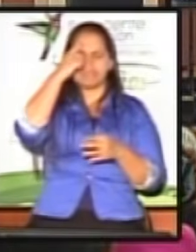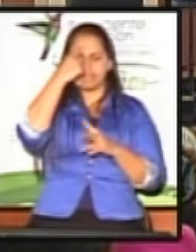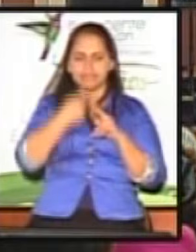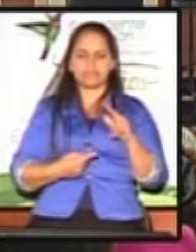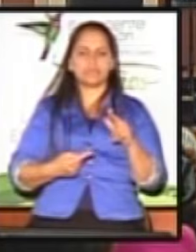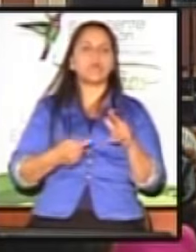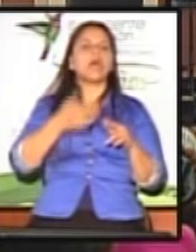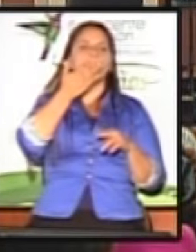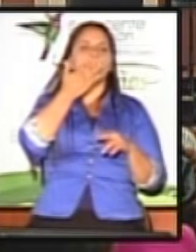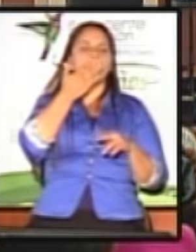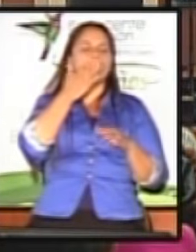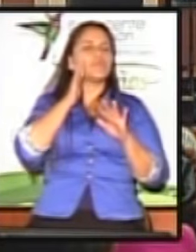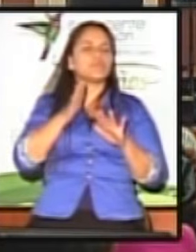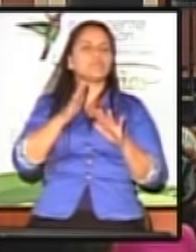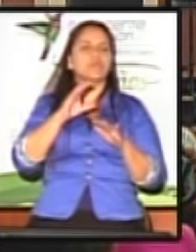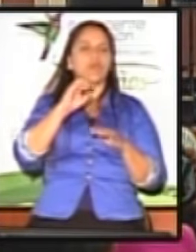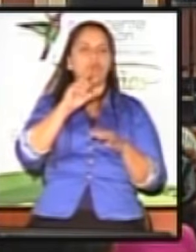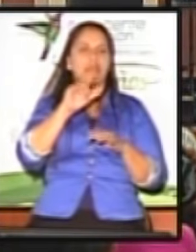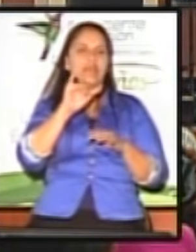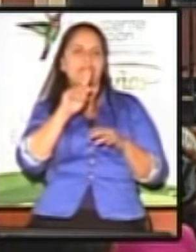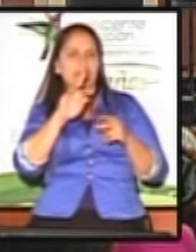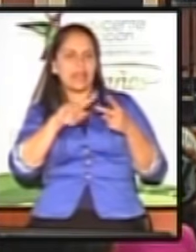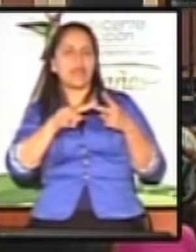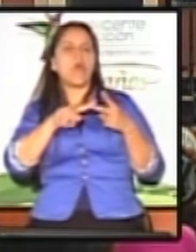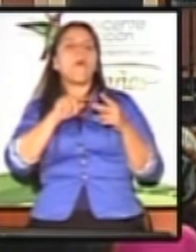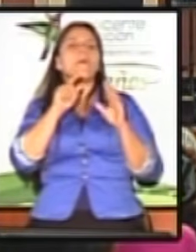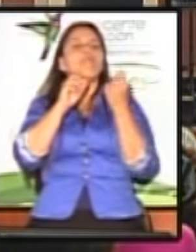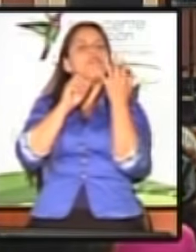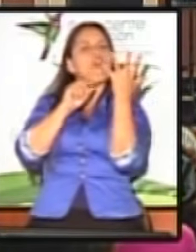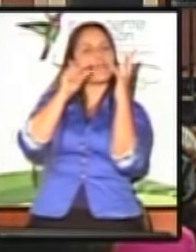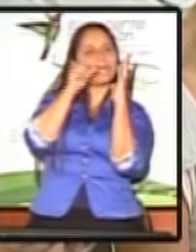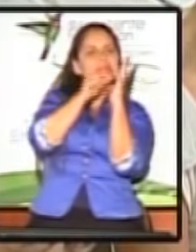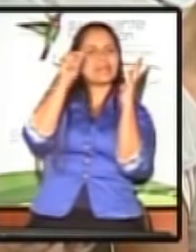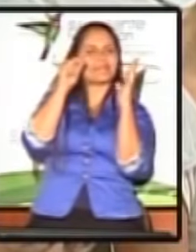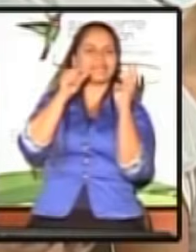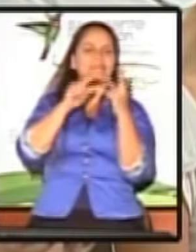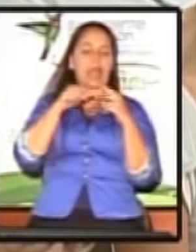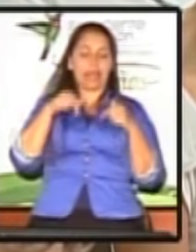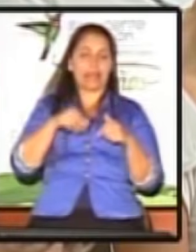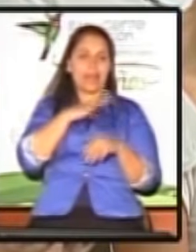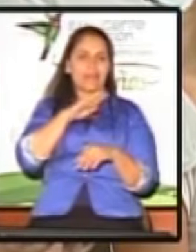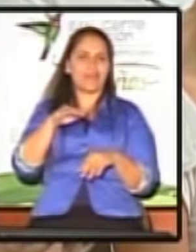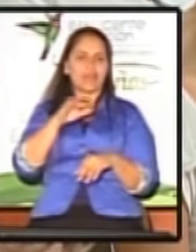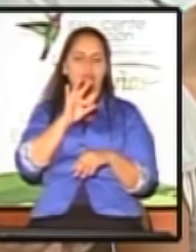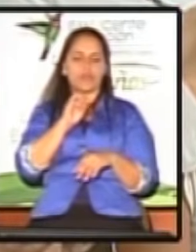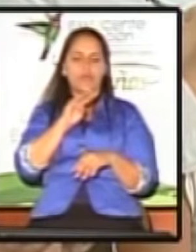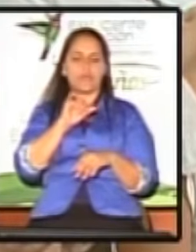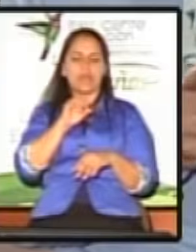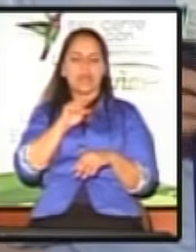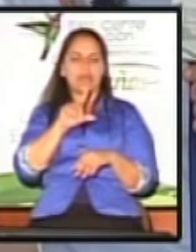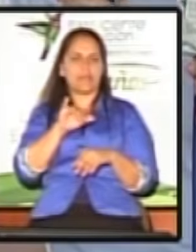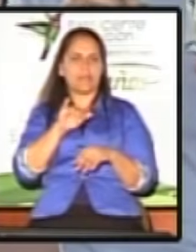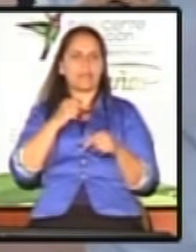es un nombre indígena, colibrí, otros le dicen picaflor, chupaflor, y en Antioquia, tominejo. Y la idea es que este paciente me